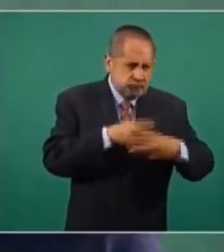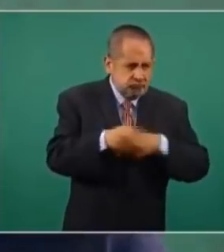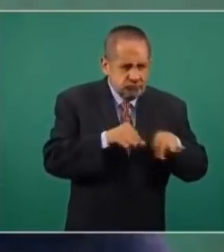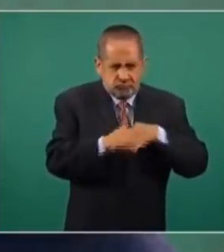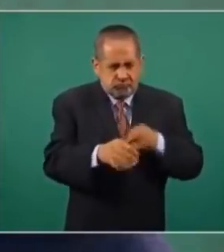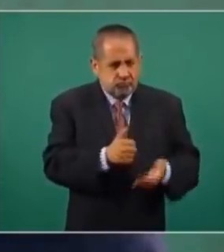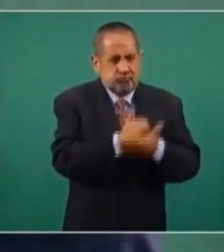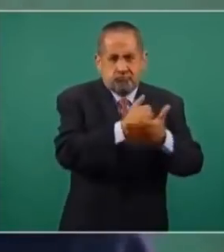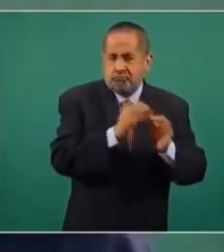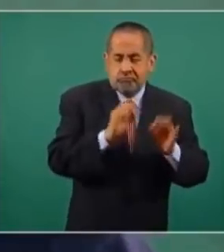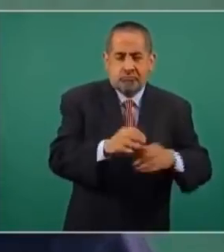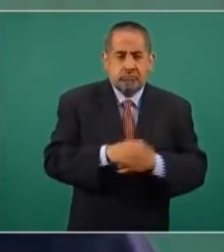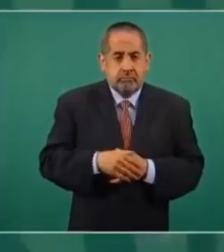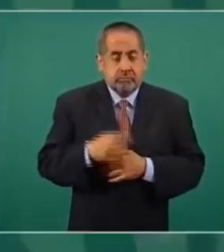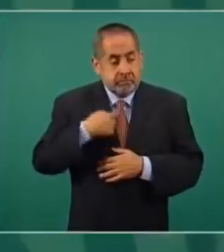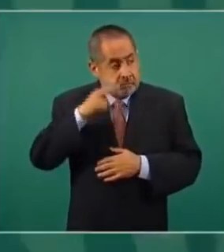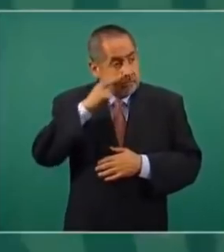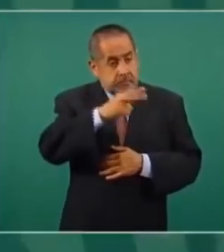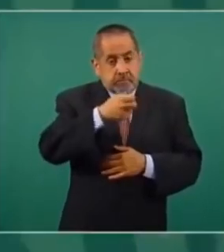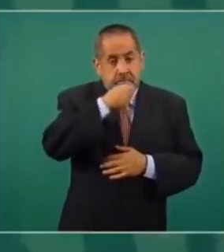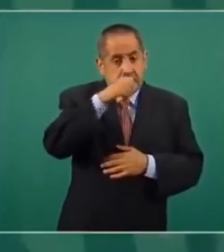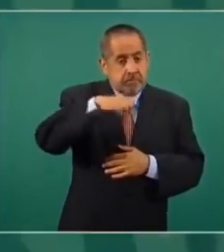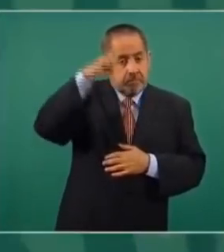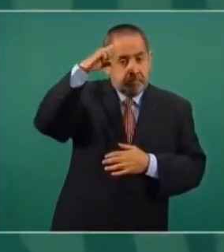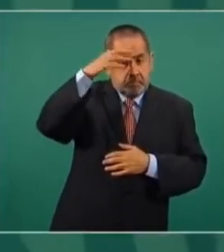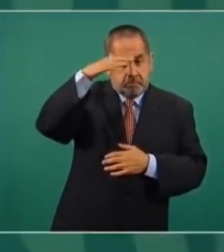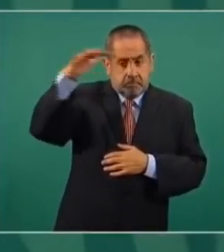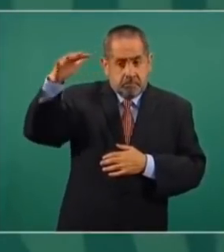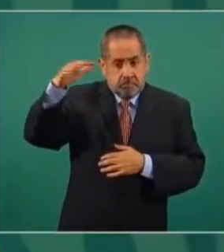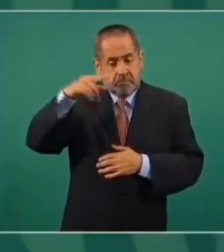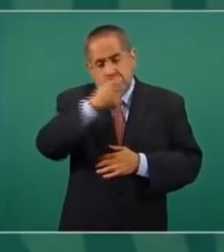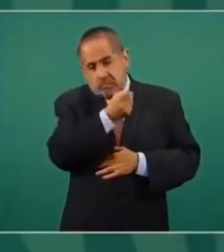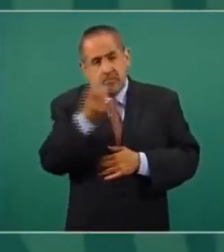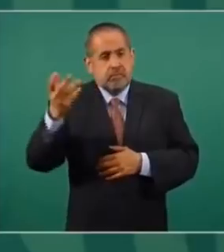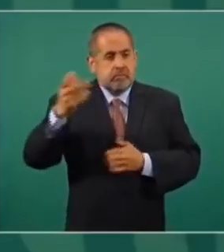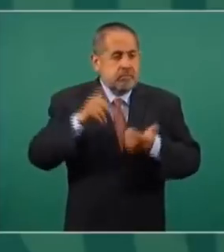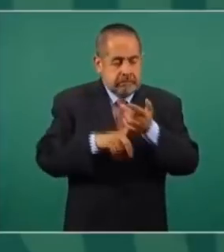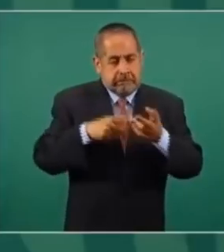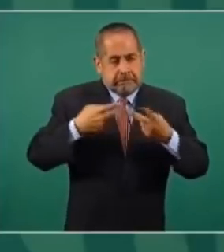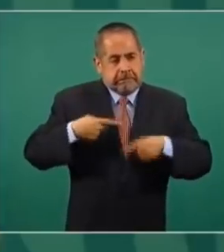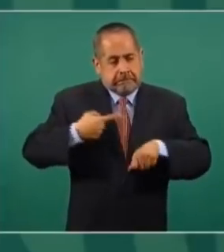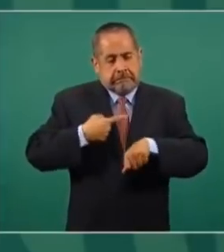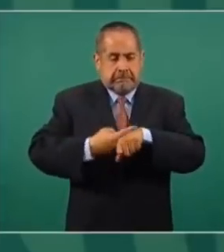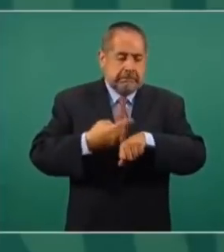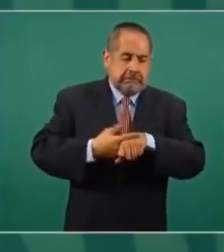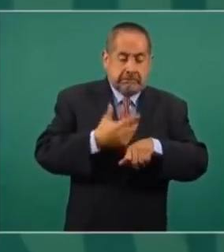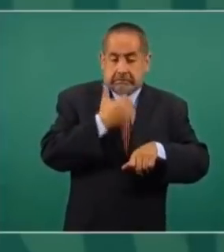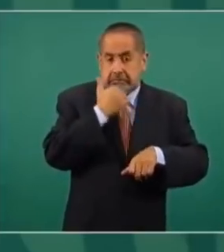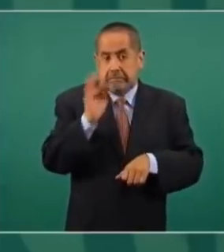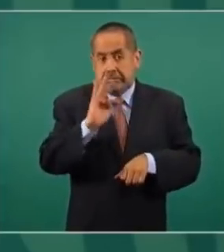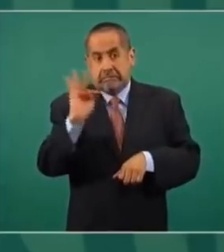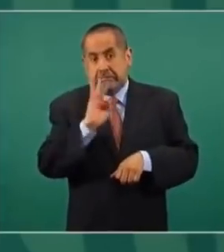Se dio el caso de gente mayor que eran vulnerables y que se les